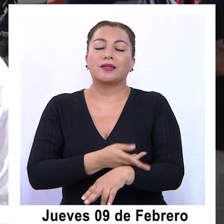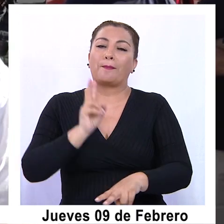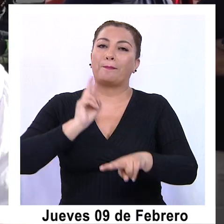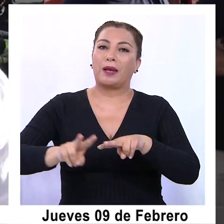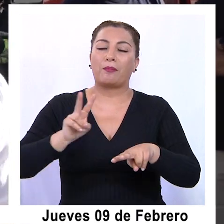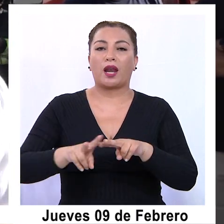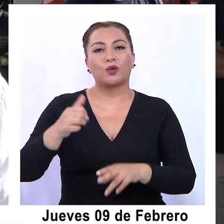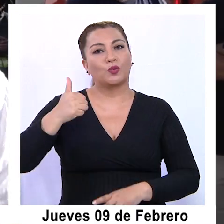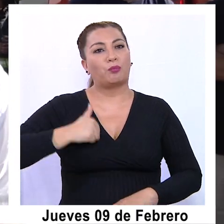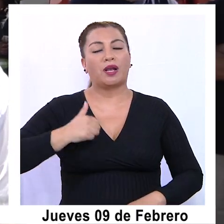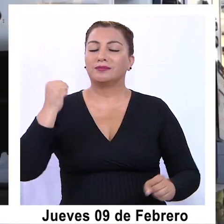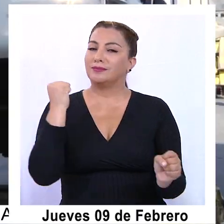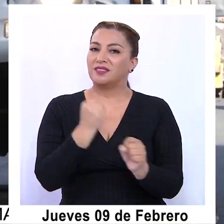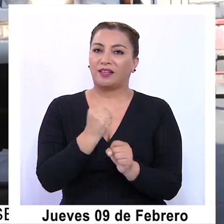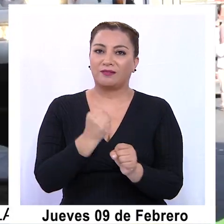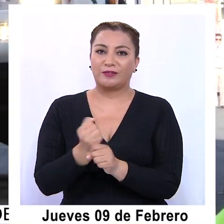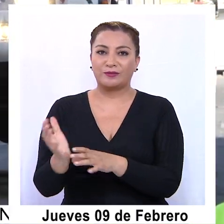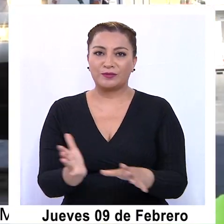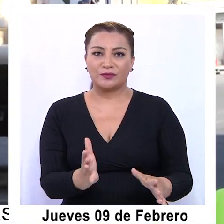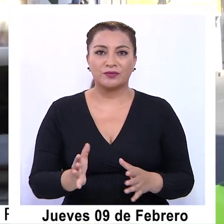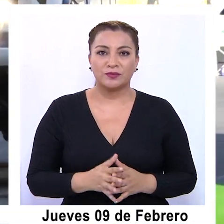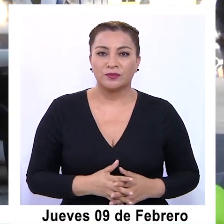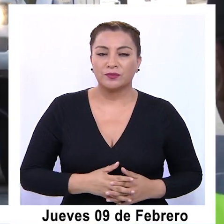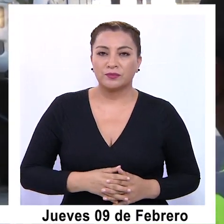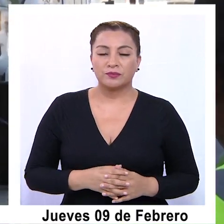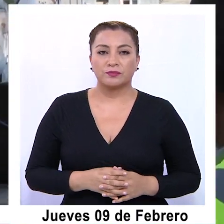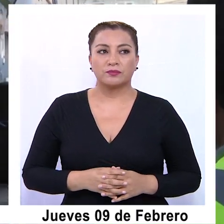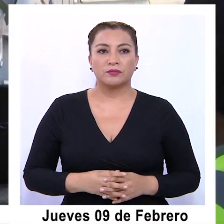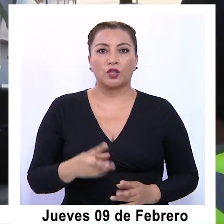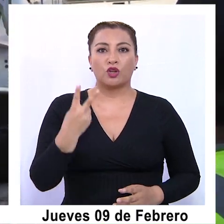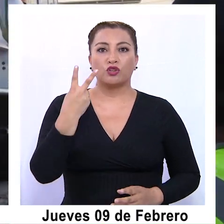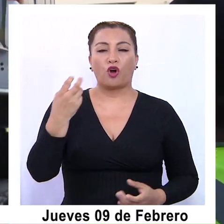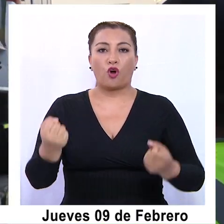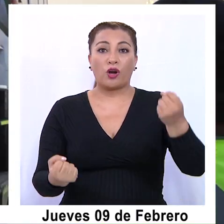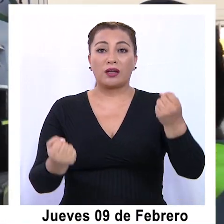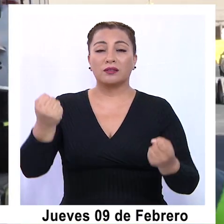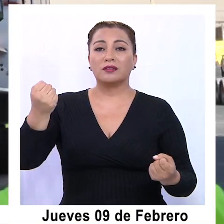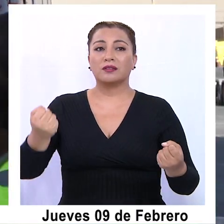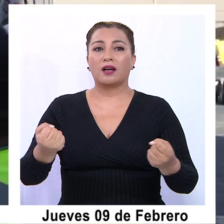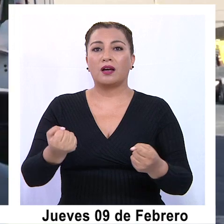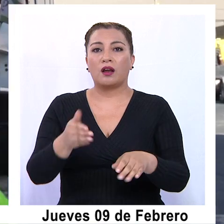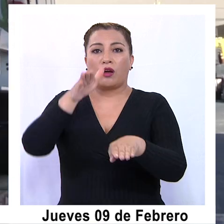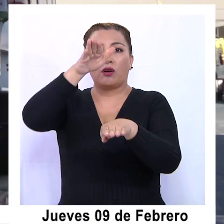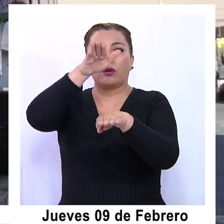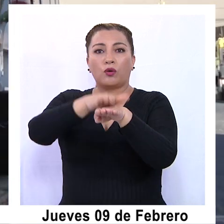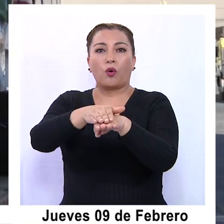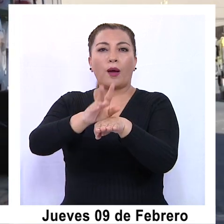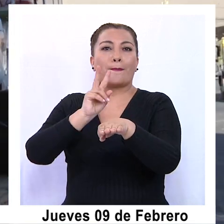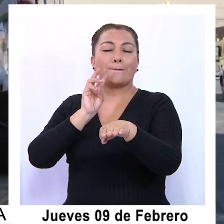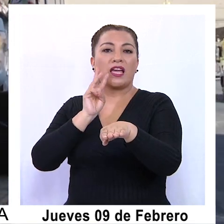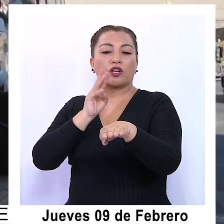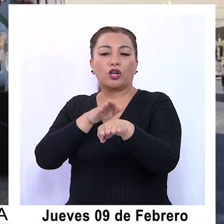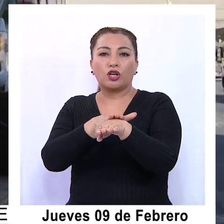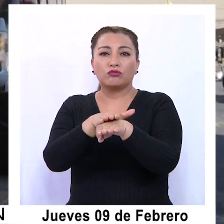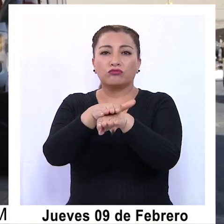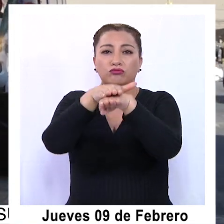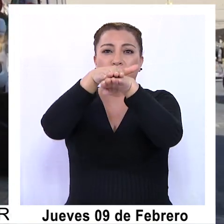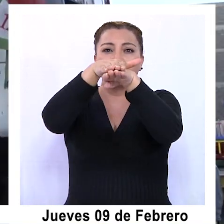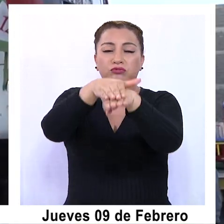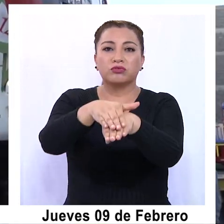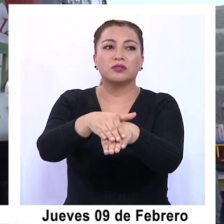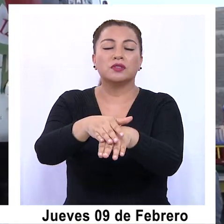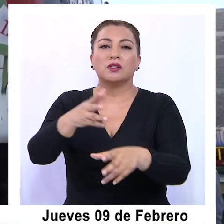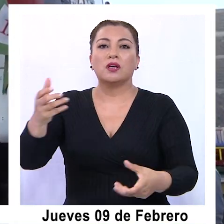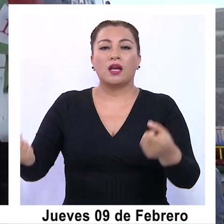y que van a cumplir su tarea de buena forma. 2 carros bomba fueron trasladados el miércoles, los camiones